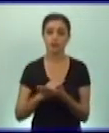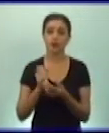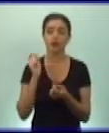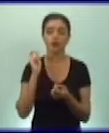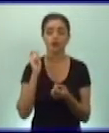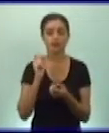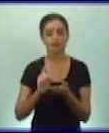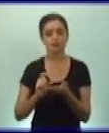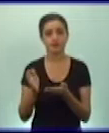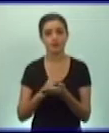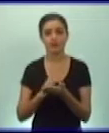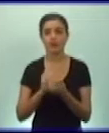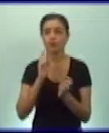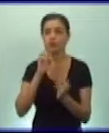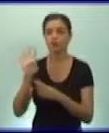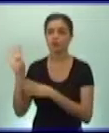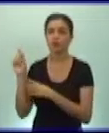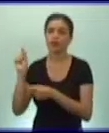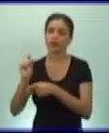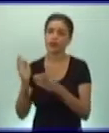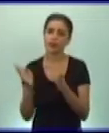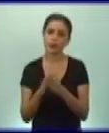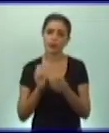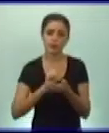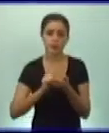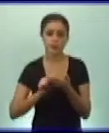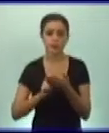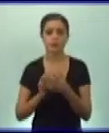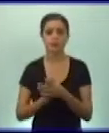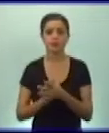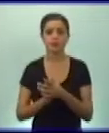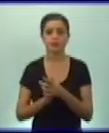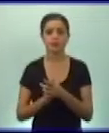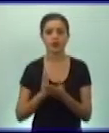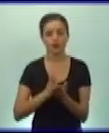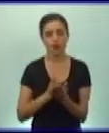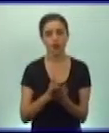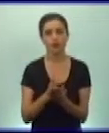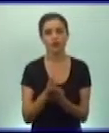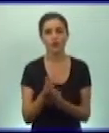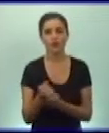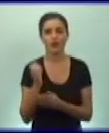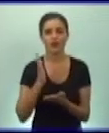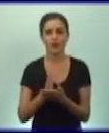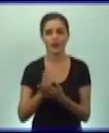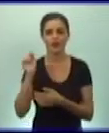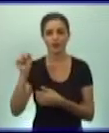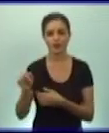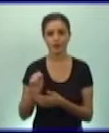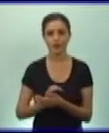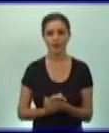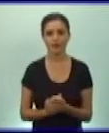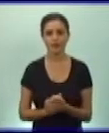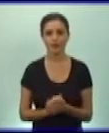aparecen estos elementos. Vamos a darles unos breves segundos para que anoten el asunto y continuar con la clase de hoy.